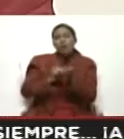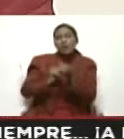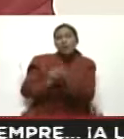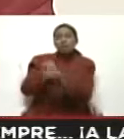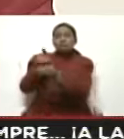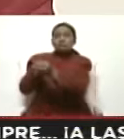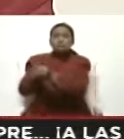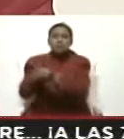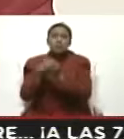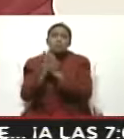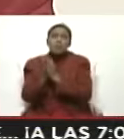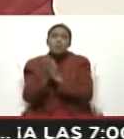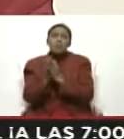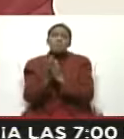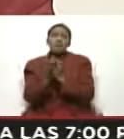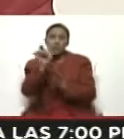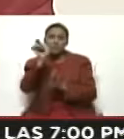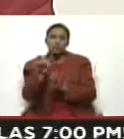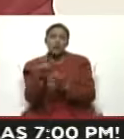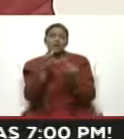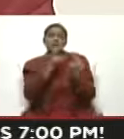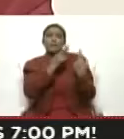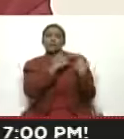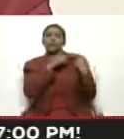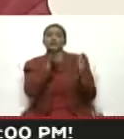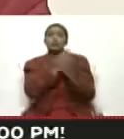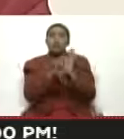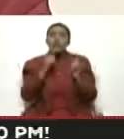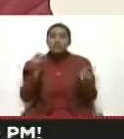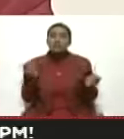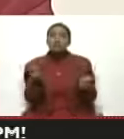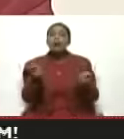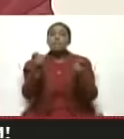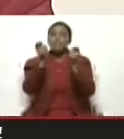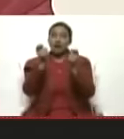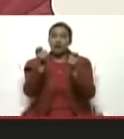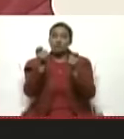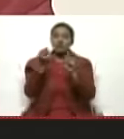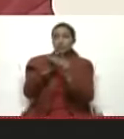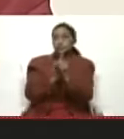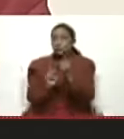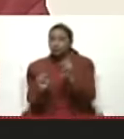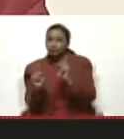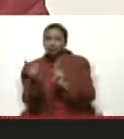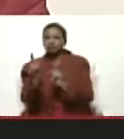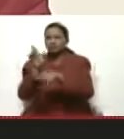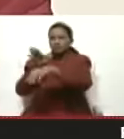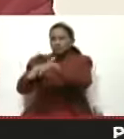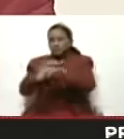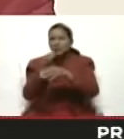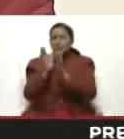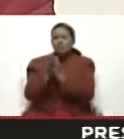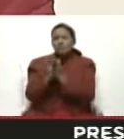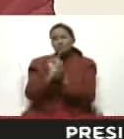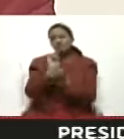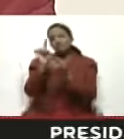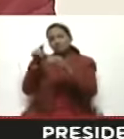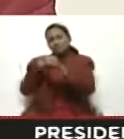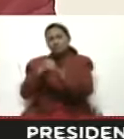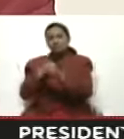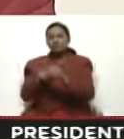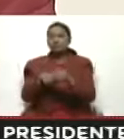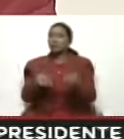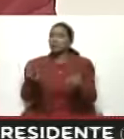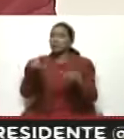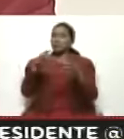para que lo pongan en el comando de campaña, dando vueltas a ver si lo ponen. Pero son los mismos. Es